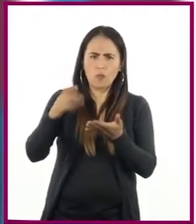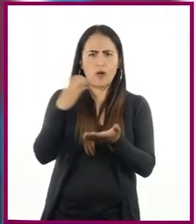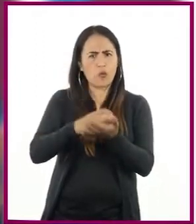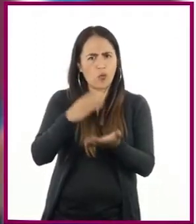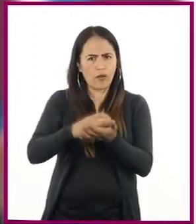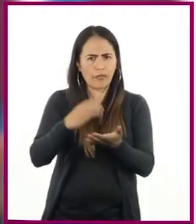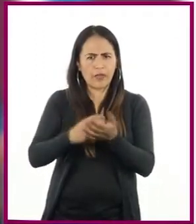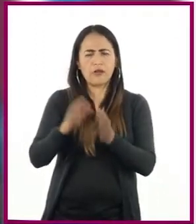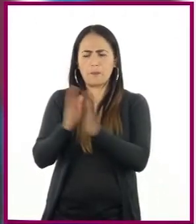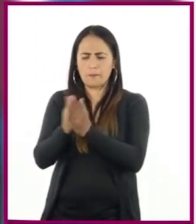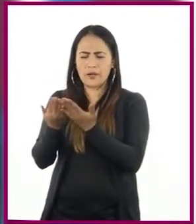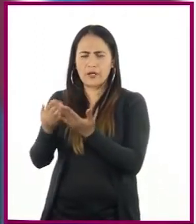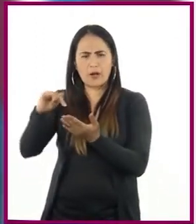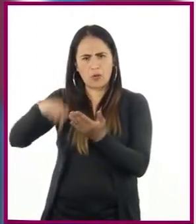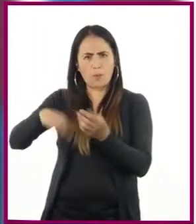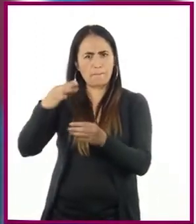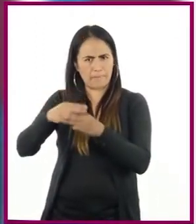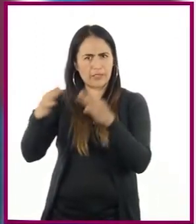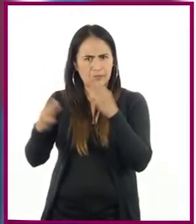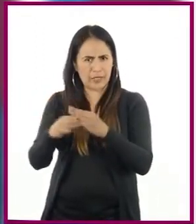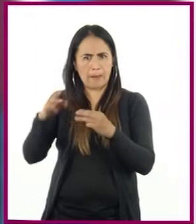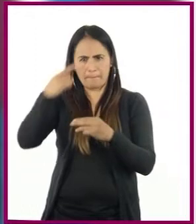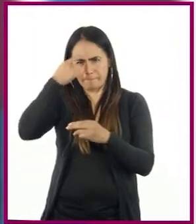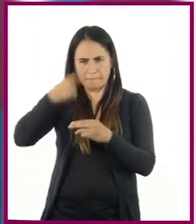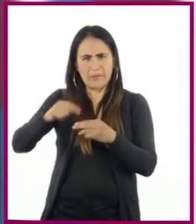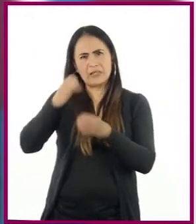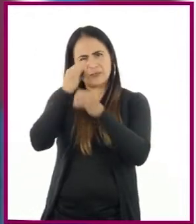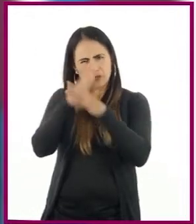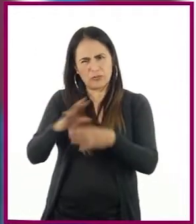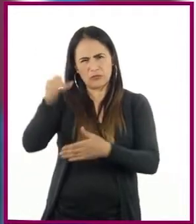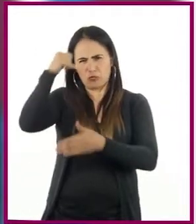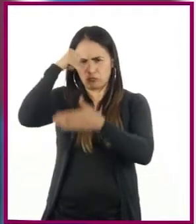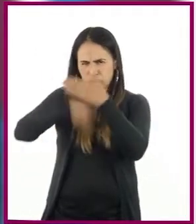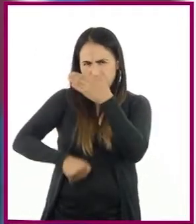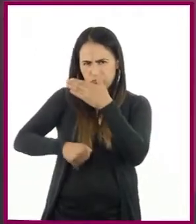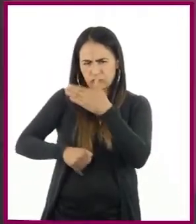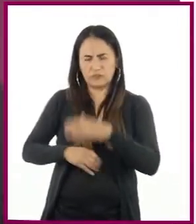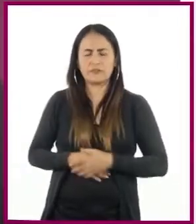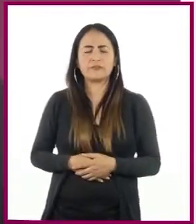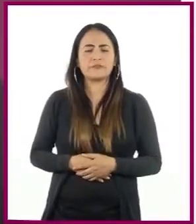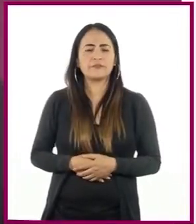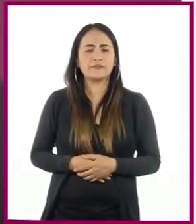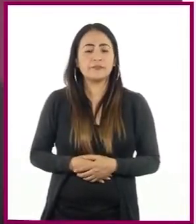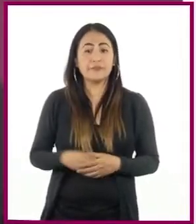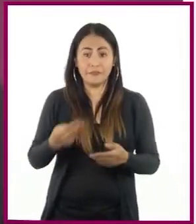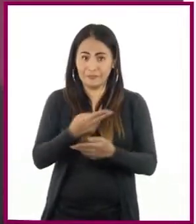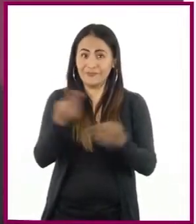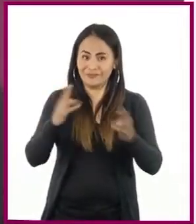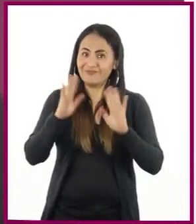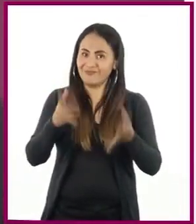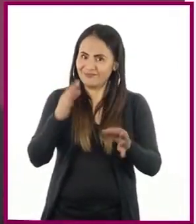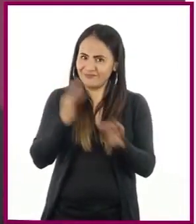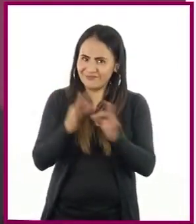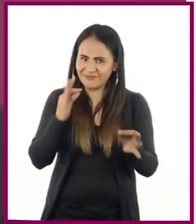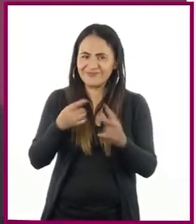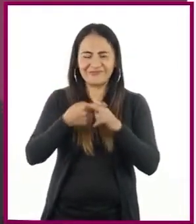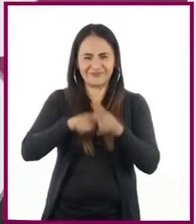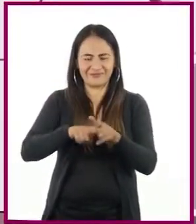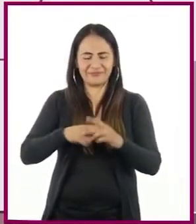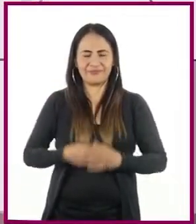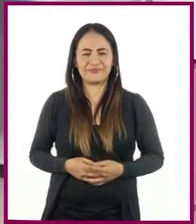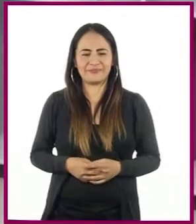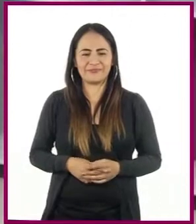de texto para profundizar y ampliar sus conocimientos acerca del tema. ¿Están listas y listos?